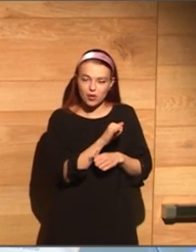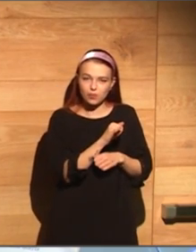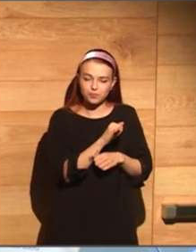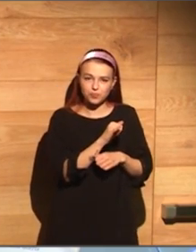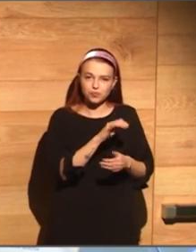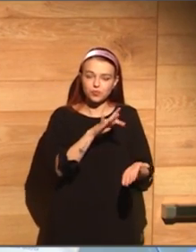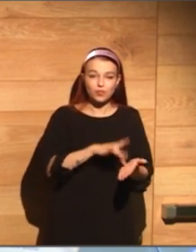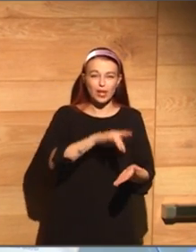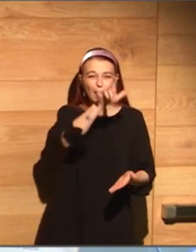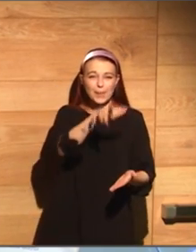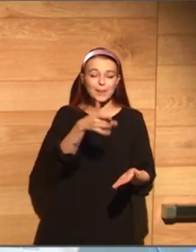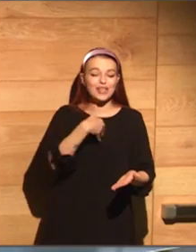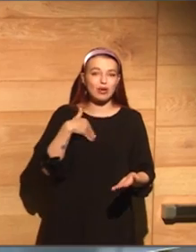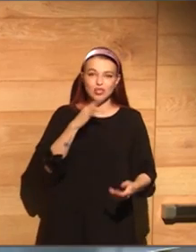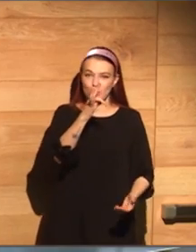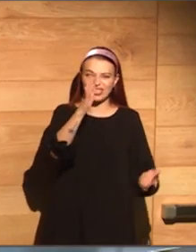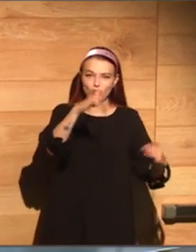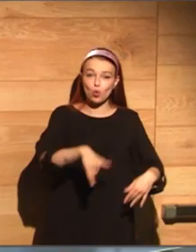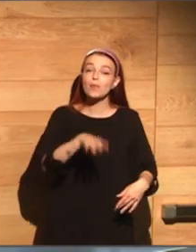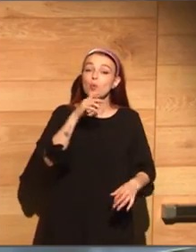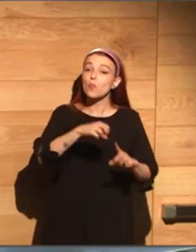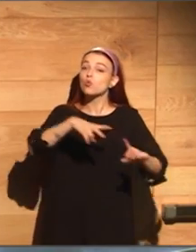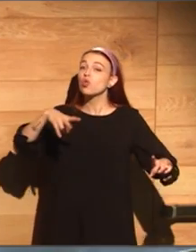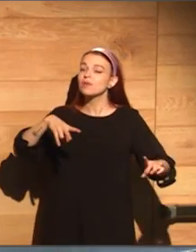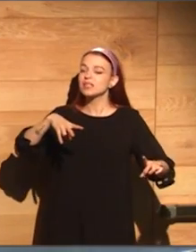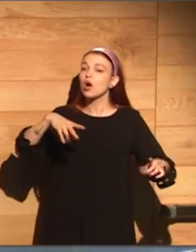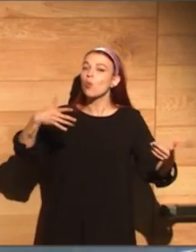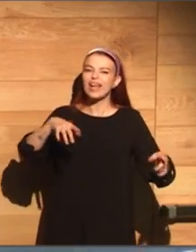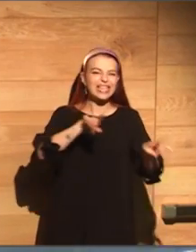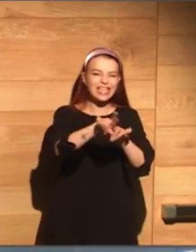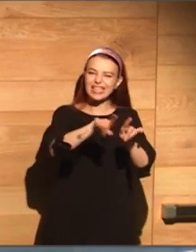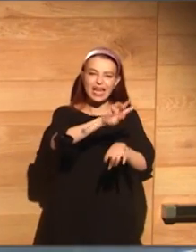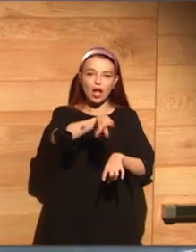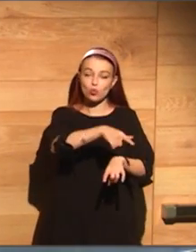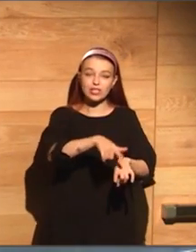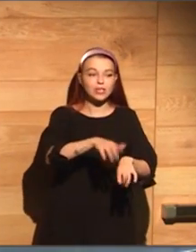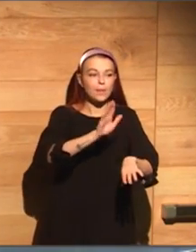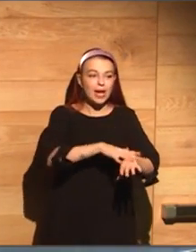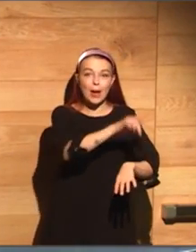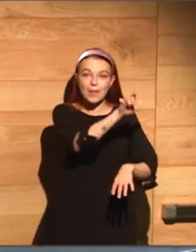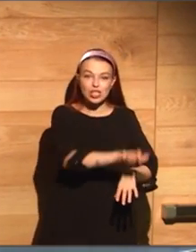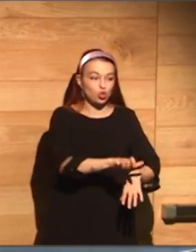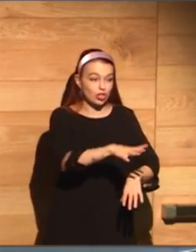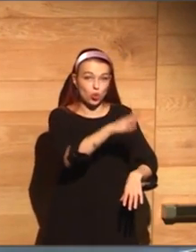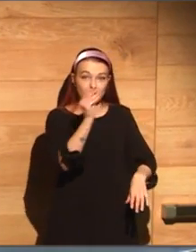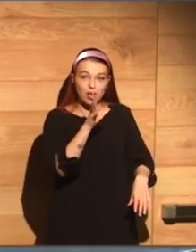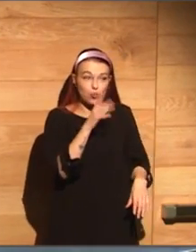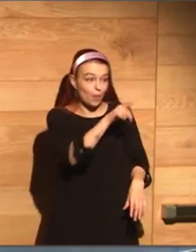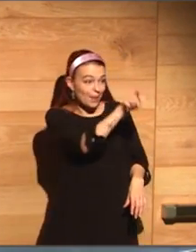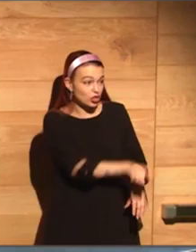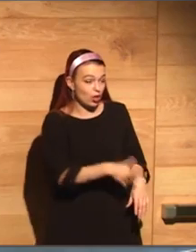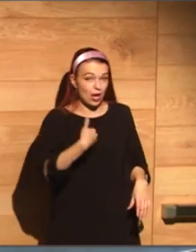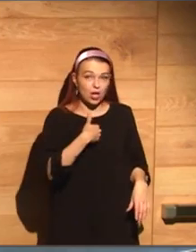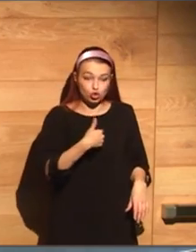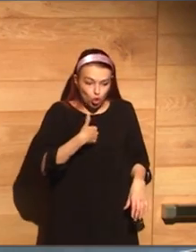crítica, yo creo. Lo mira desde la comprensión del ser humano. Es decir, es que yo también soy así. Sí, sí. No se pone por encima de los